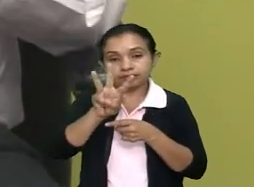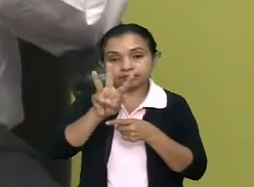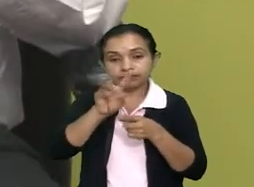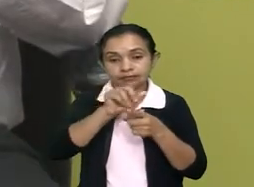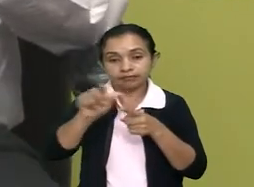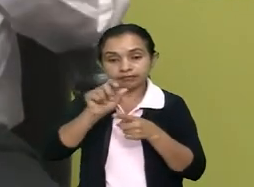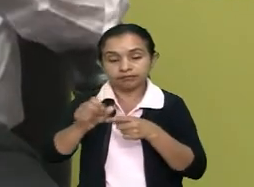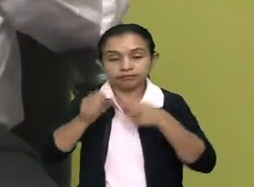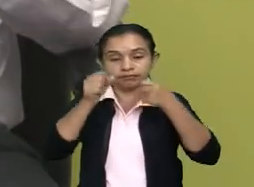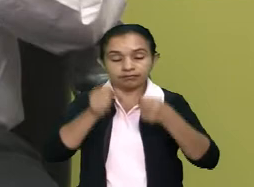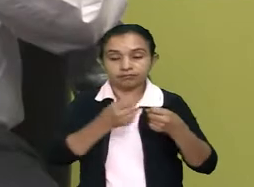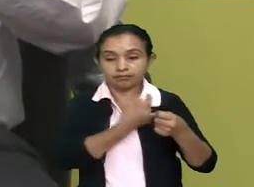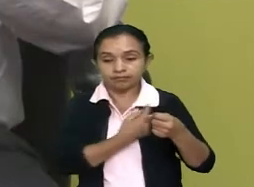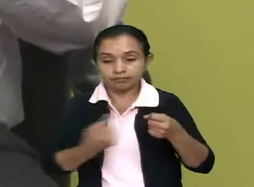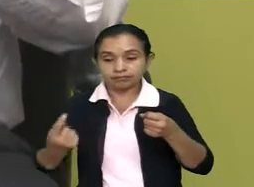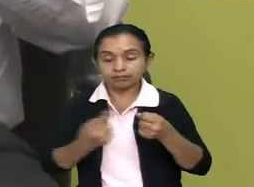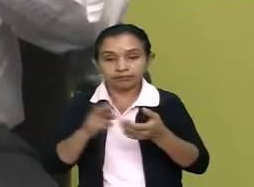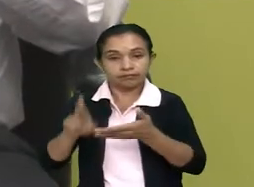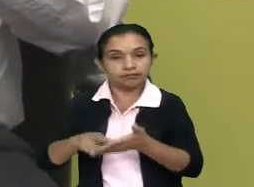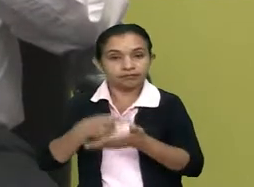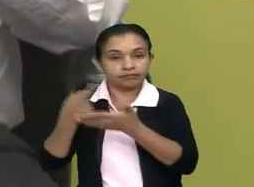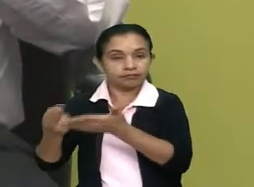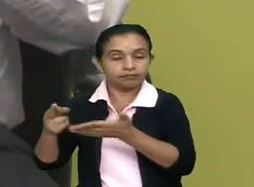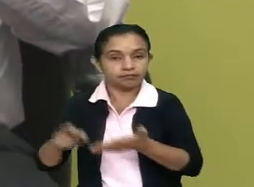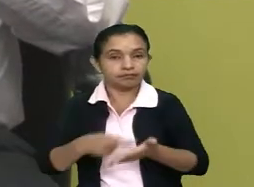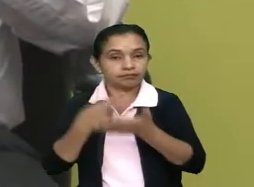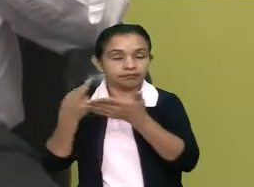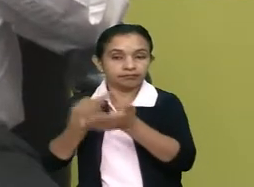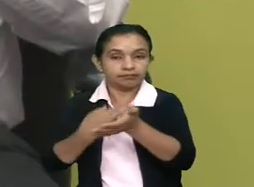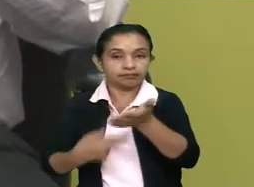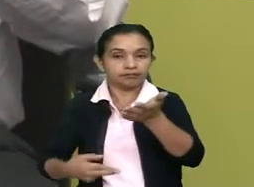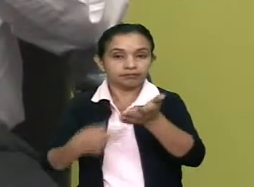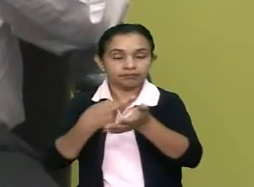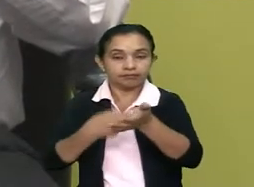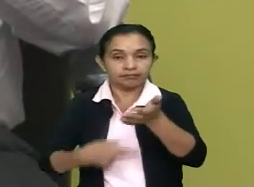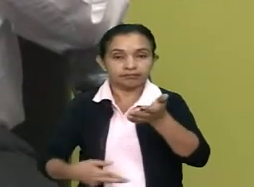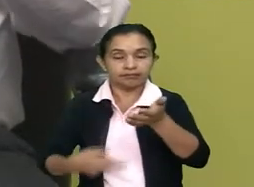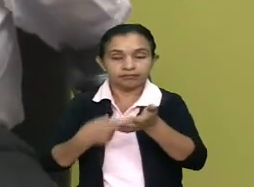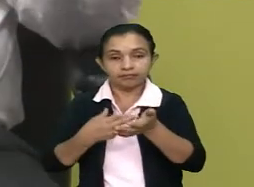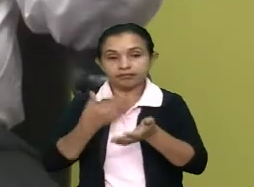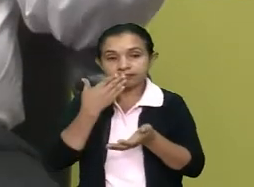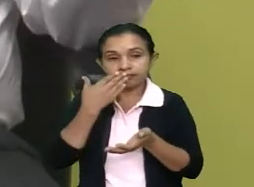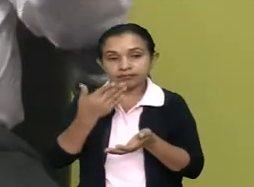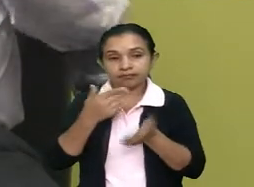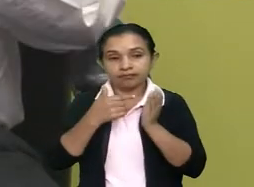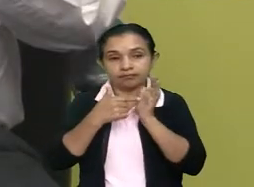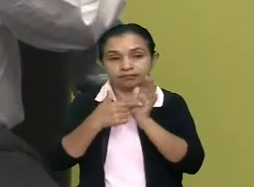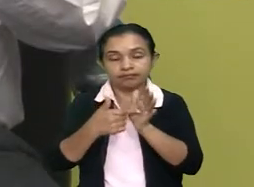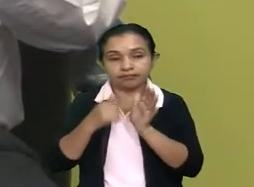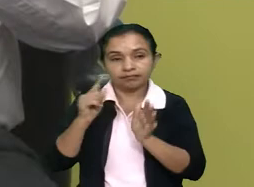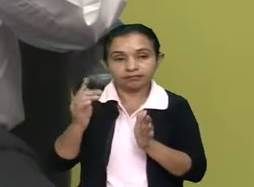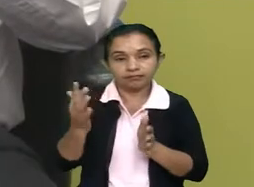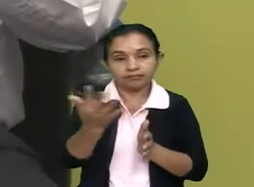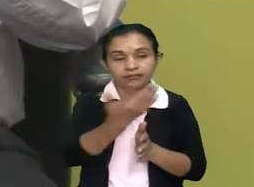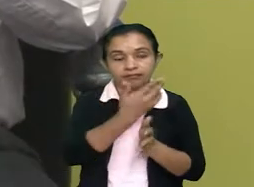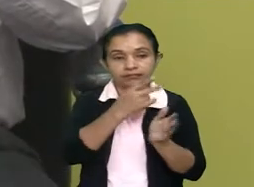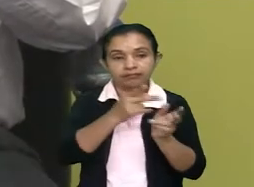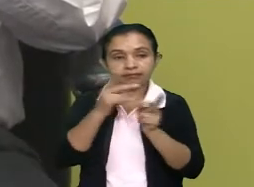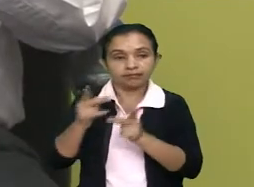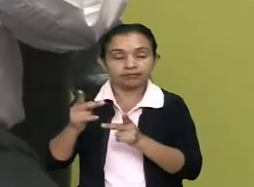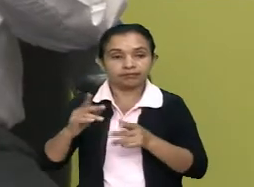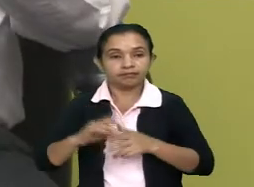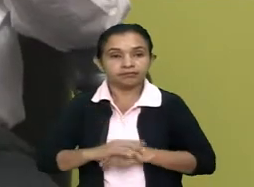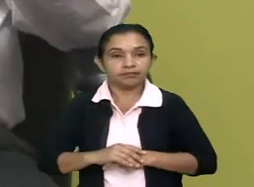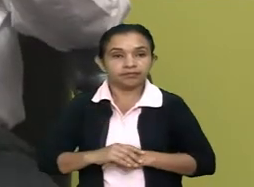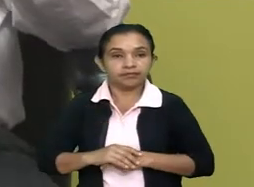están donando varios eso que tienen más de 100 donaciones de sangre era muy muy loable son ejemplos realmente para toda la sociedad entonces